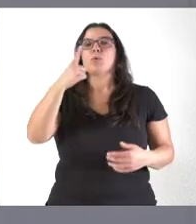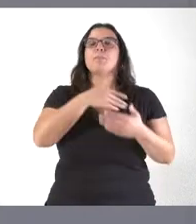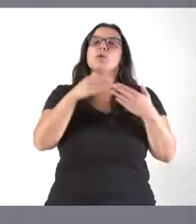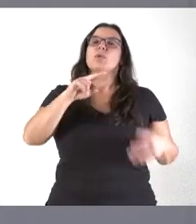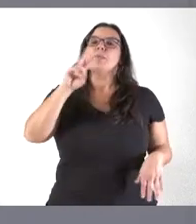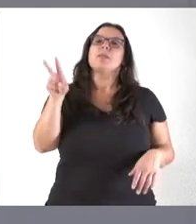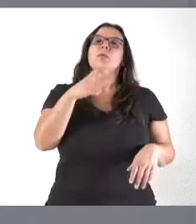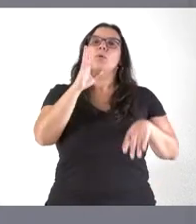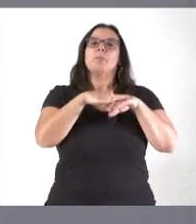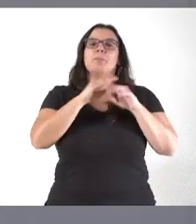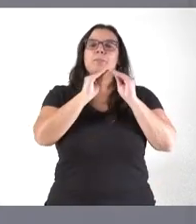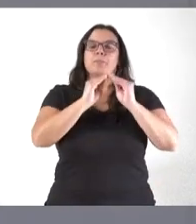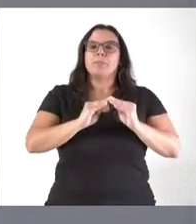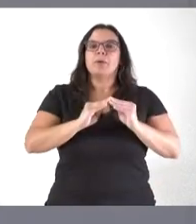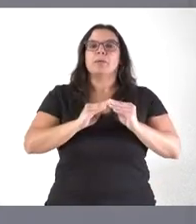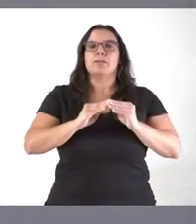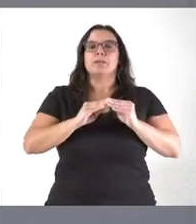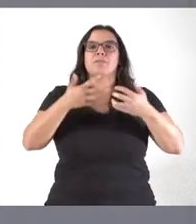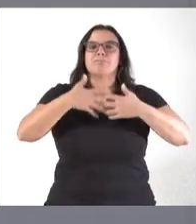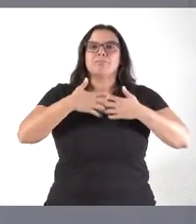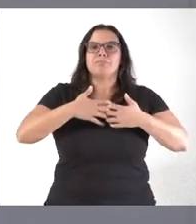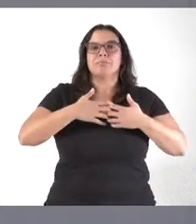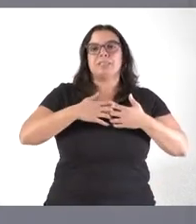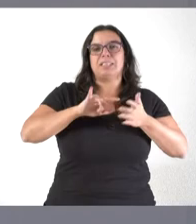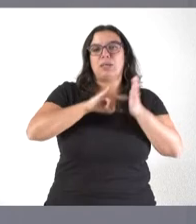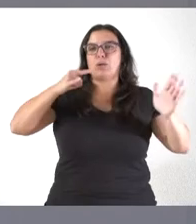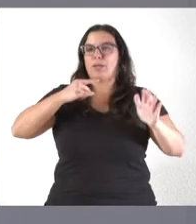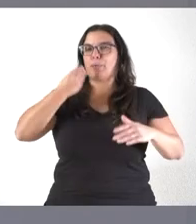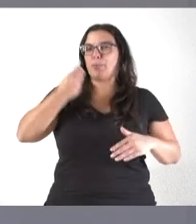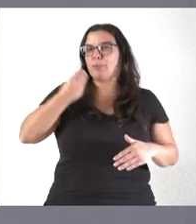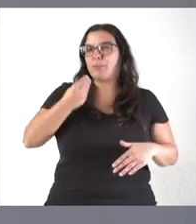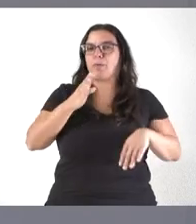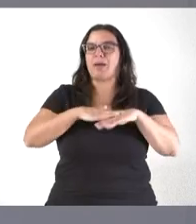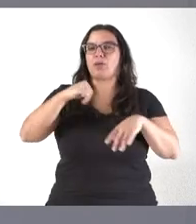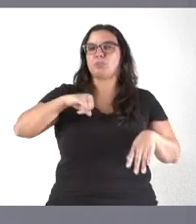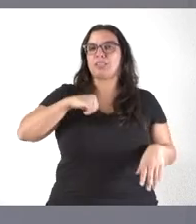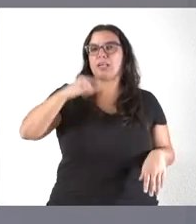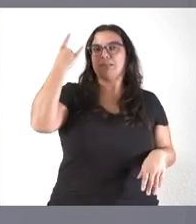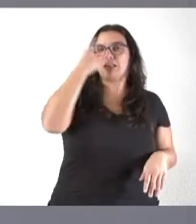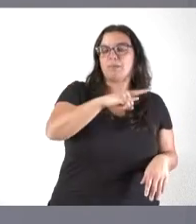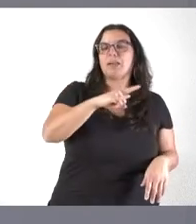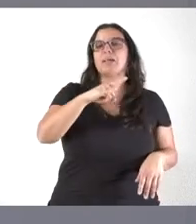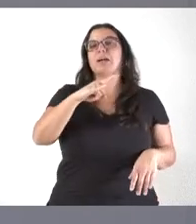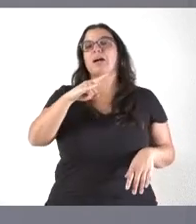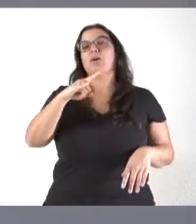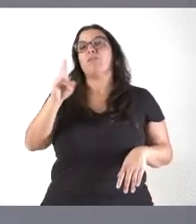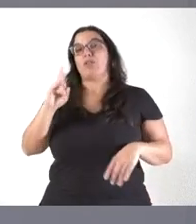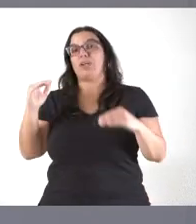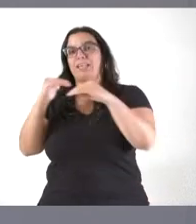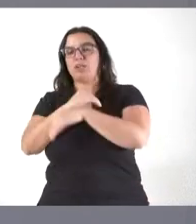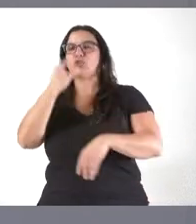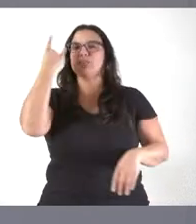euros para la instalación de nuevos equipos de alta tecnología hospitalaria tanto en Salamanca como en Valladolid en este último caso en el hospital clínico en Salamanca